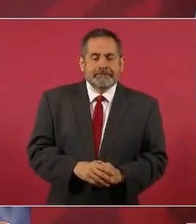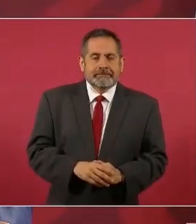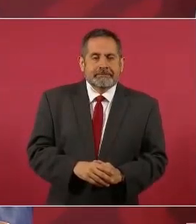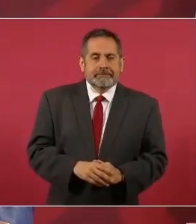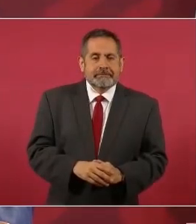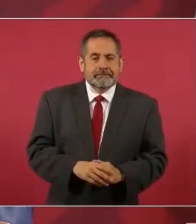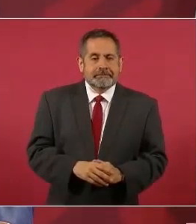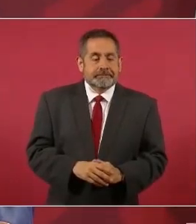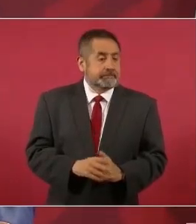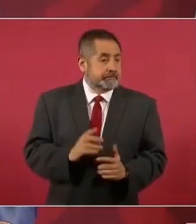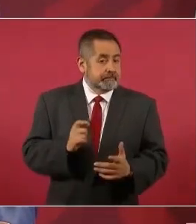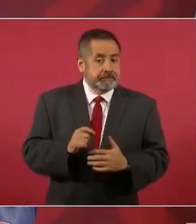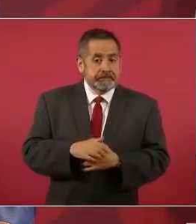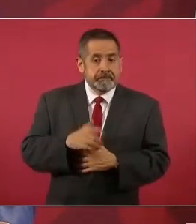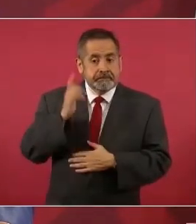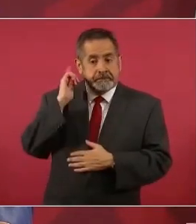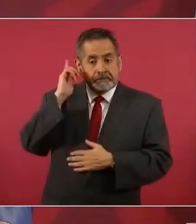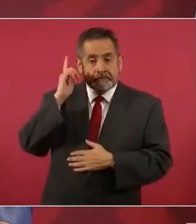Ojalá